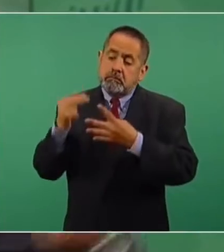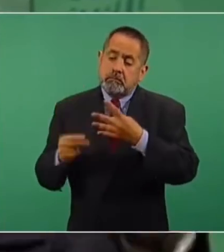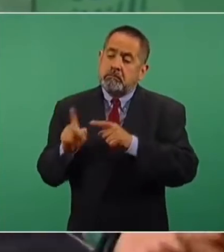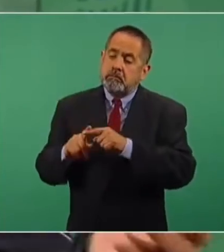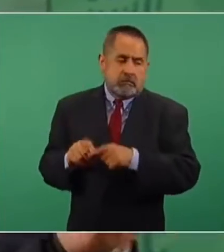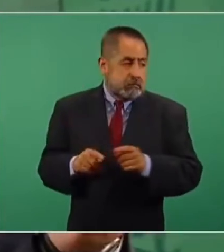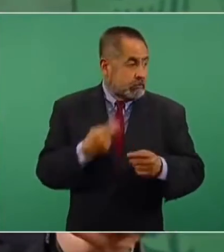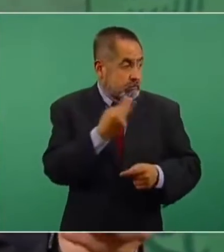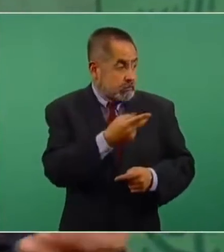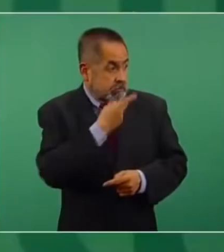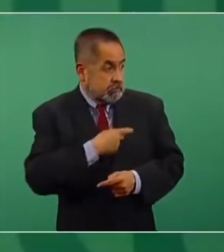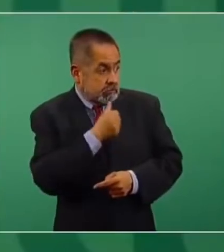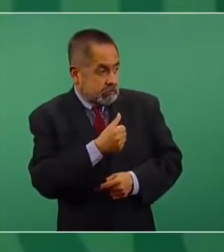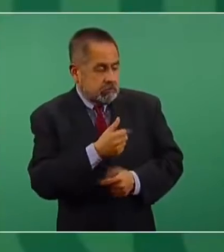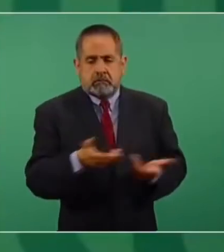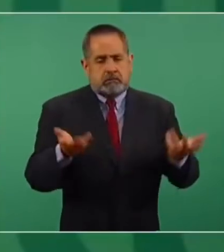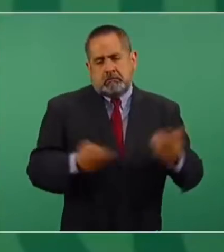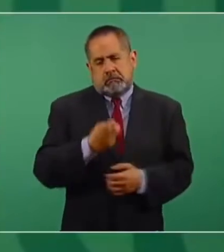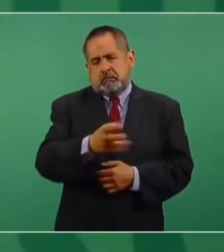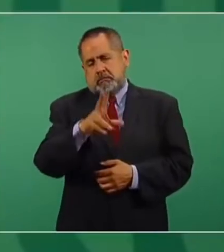Pues así no se puede,